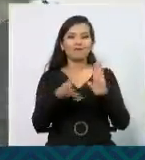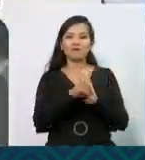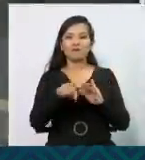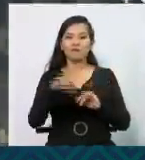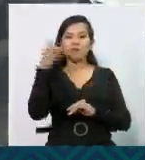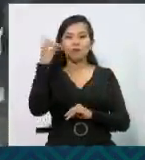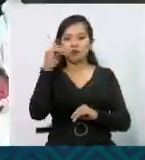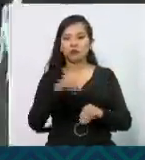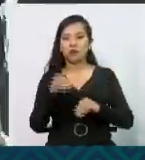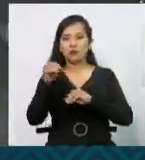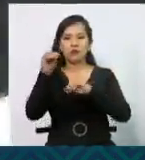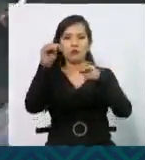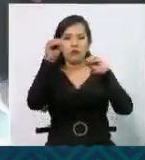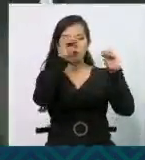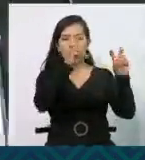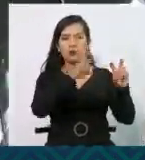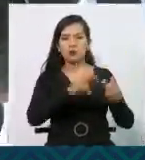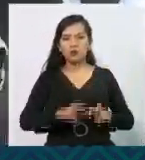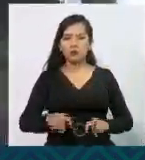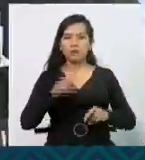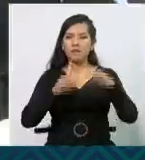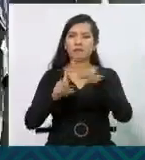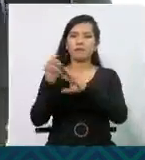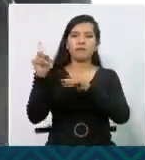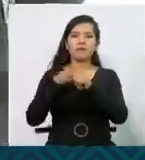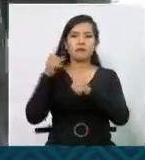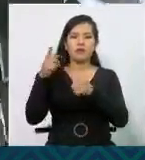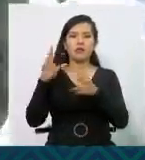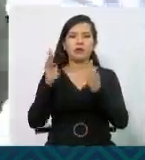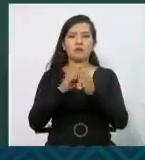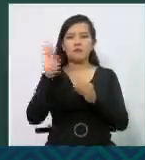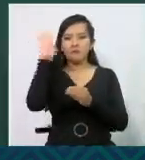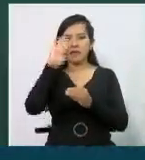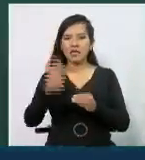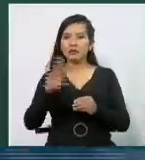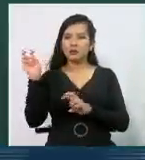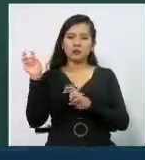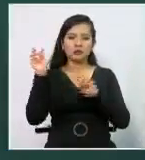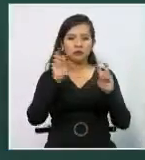Bolivia desde el hermano país de la República Federativa del Brasil